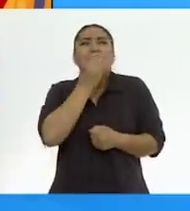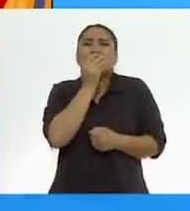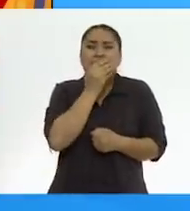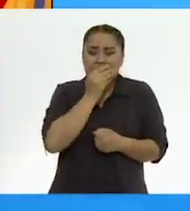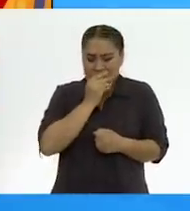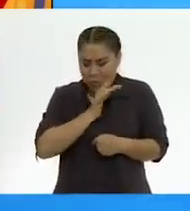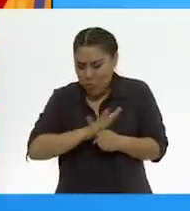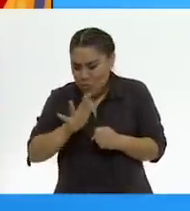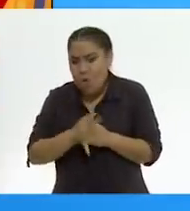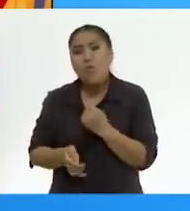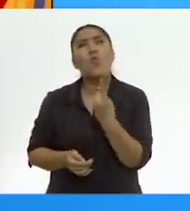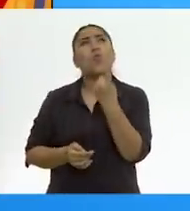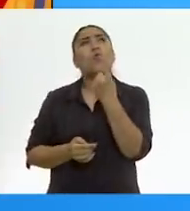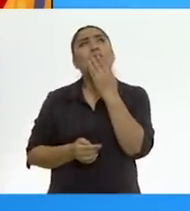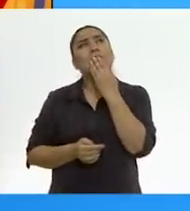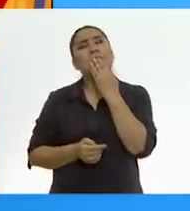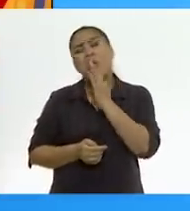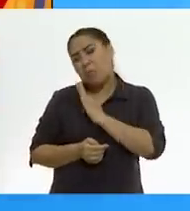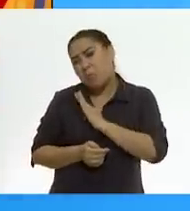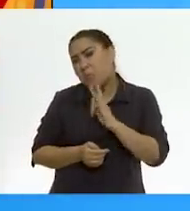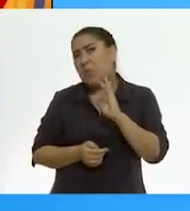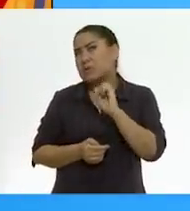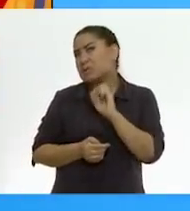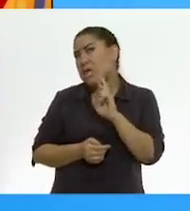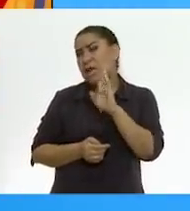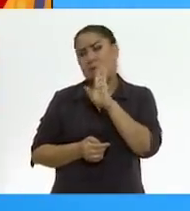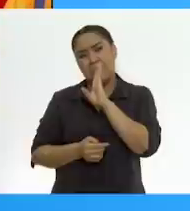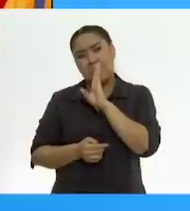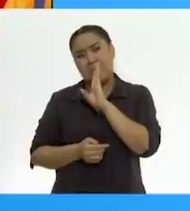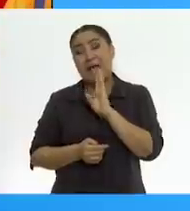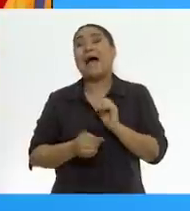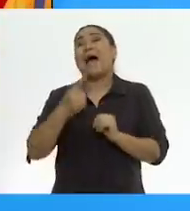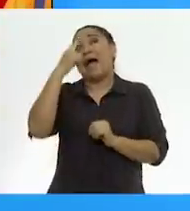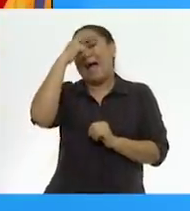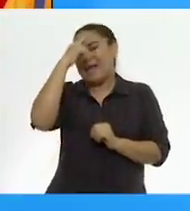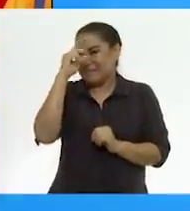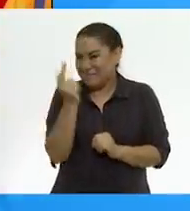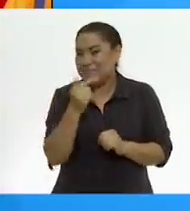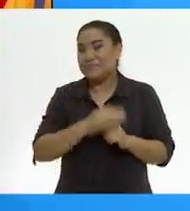una de ellas podría ser... ¿Cuál? ¡Ay, ya sé!